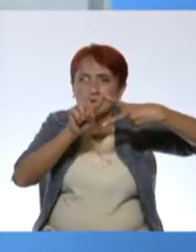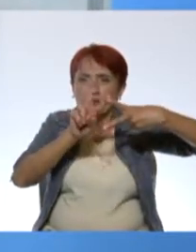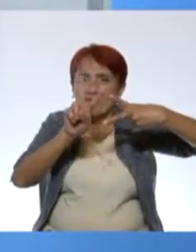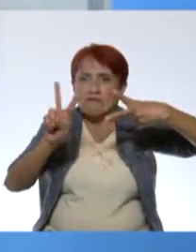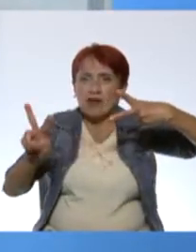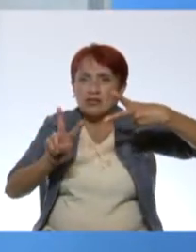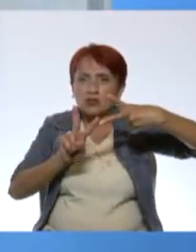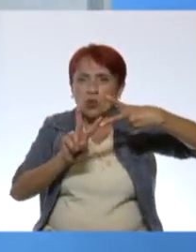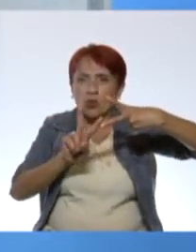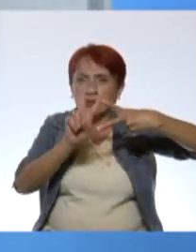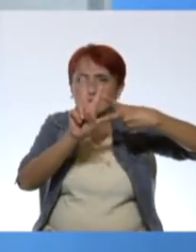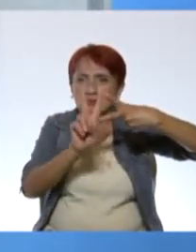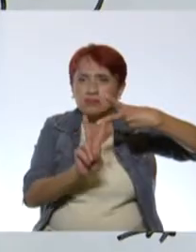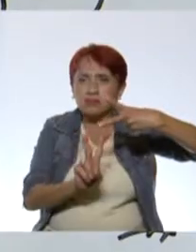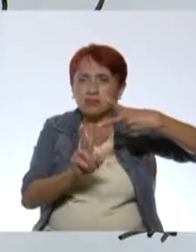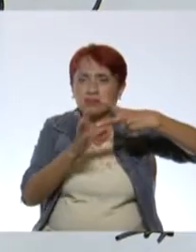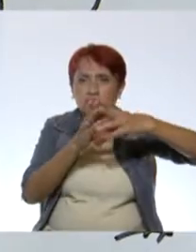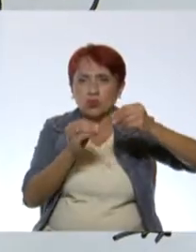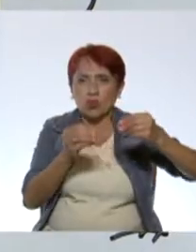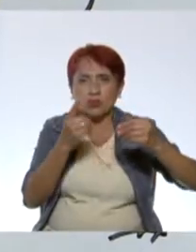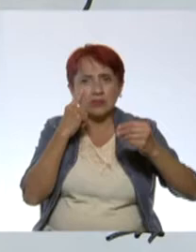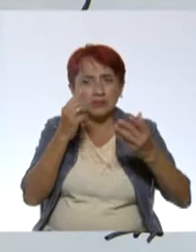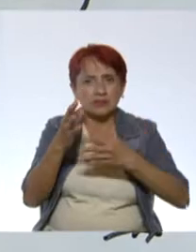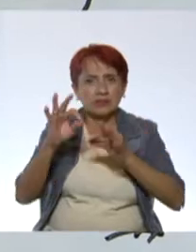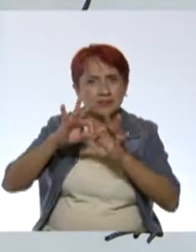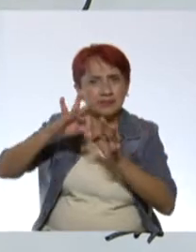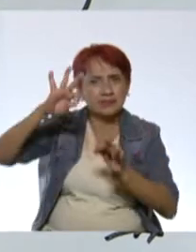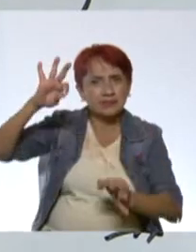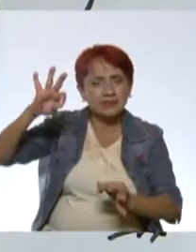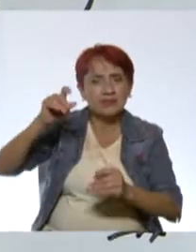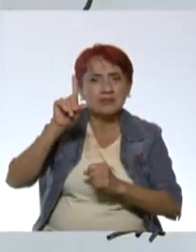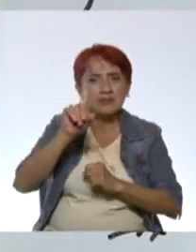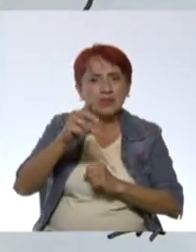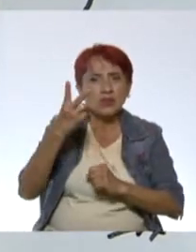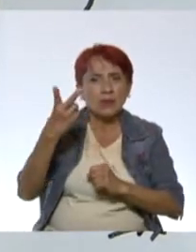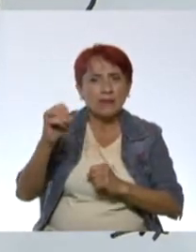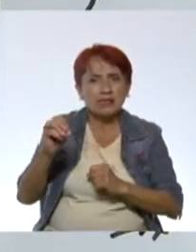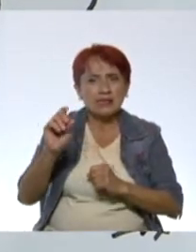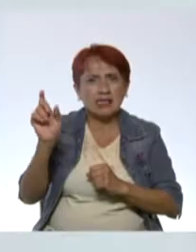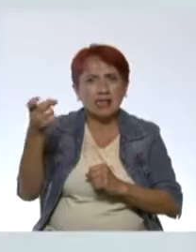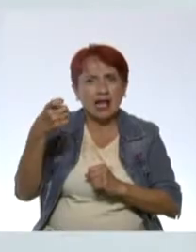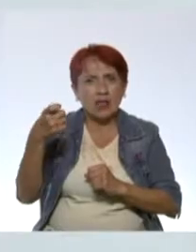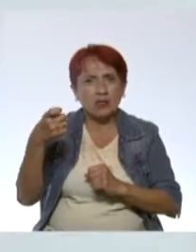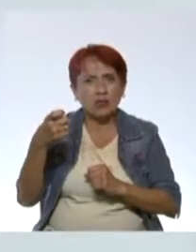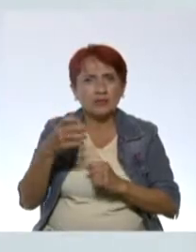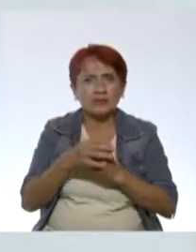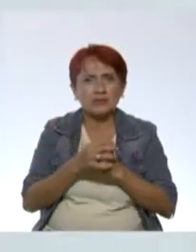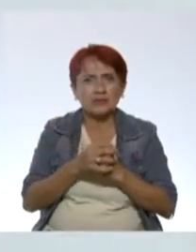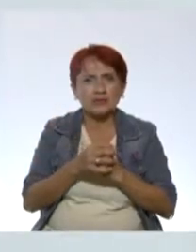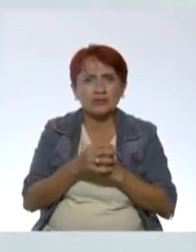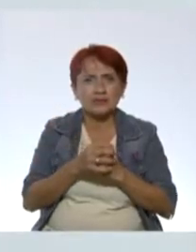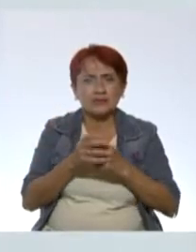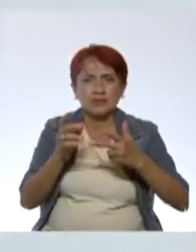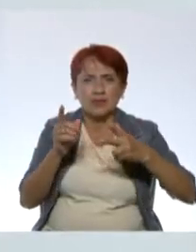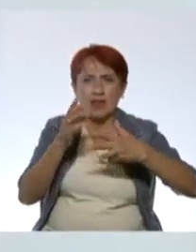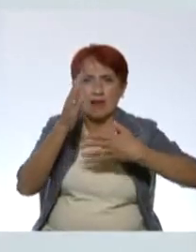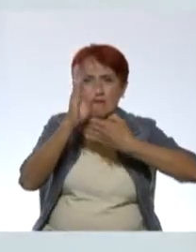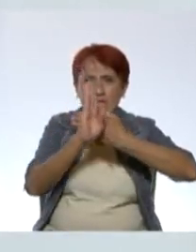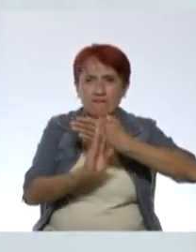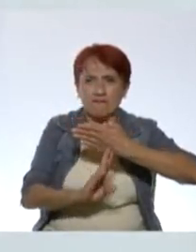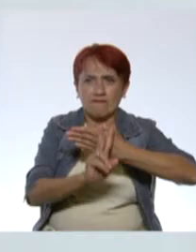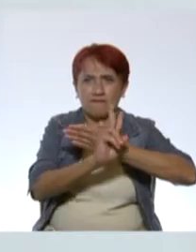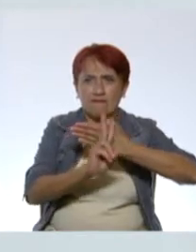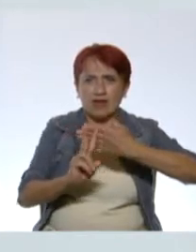este vector, él debería estar midiendo con los 120 grados, debería estar más o menos por aquí, donde